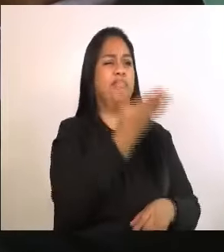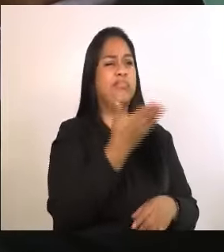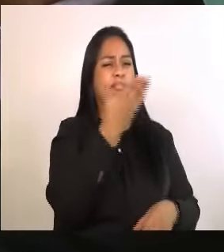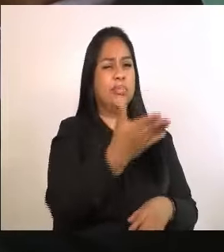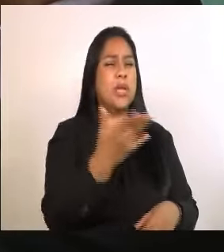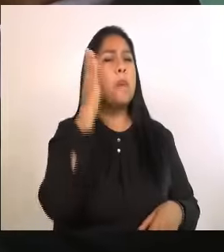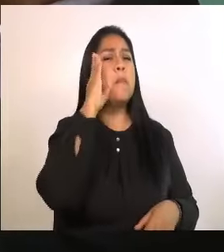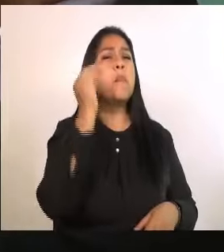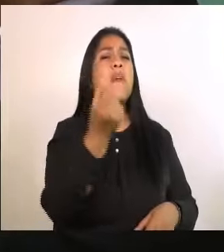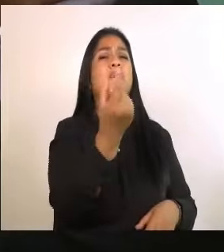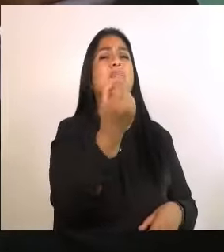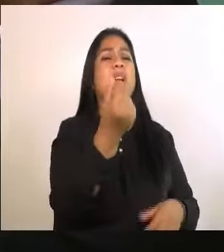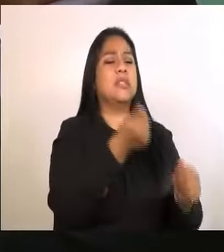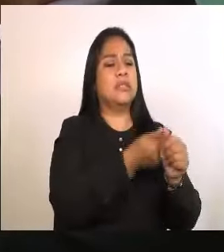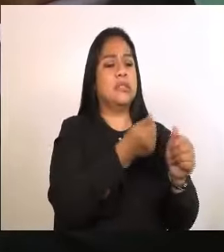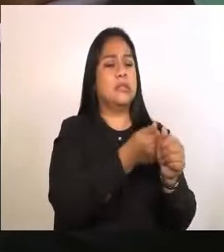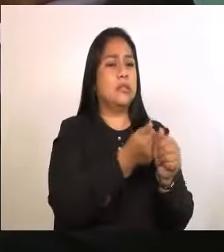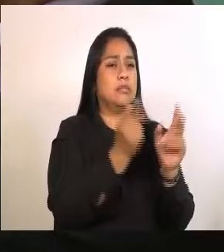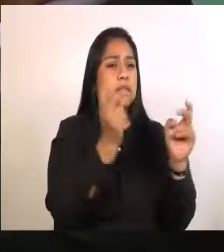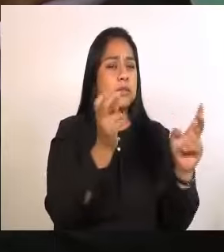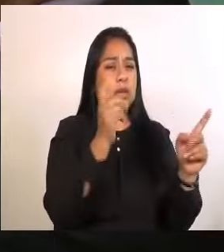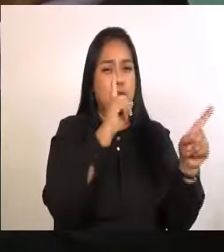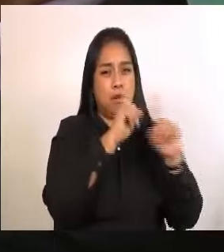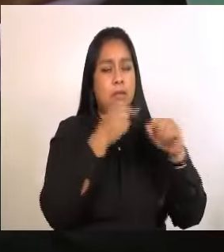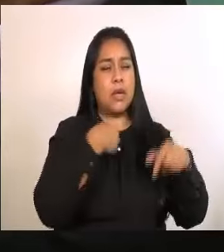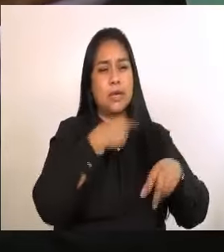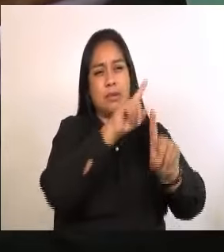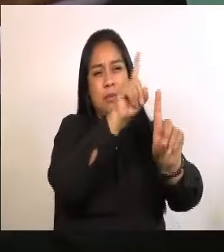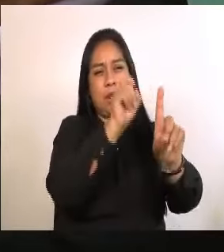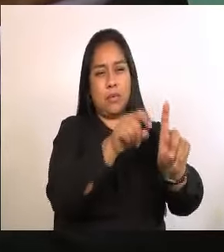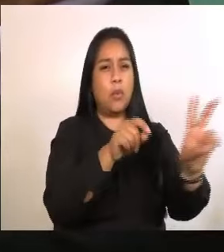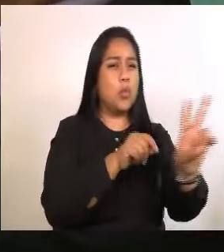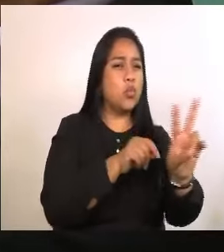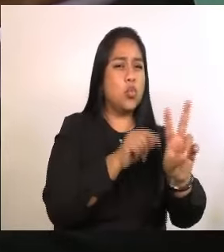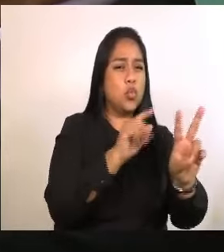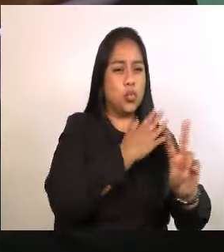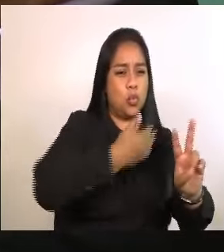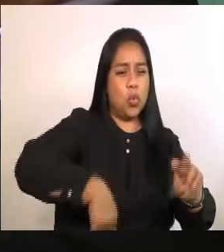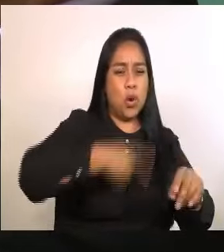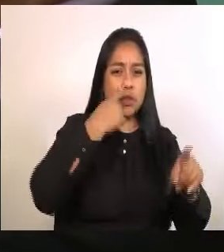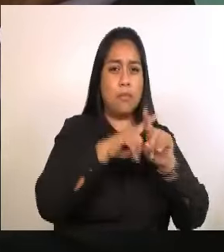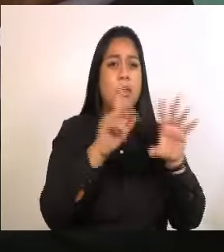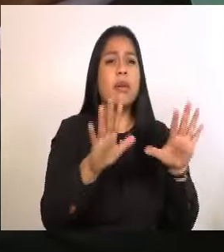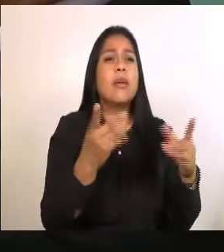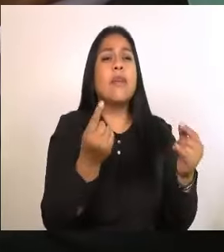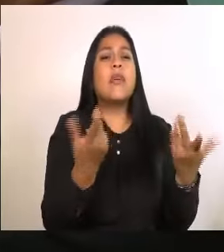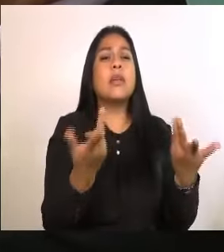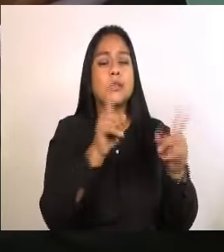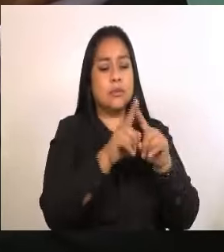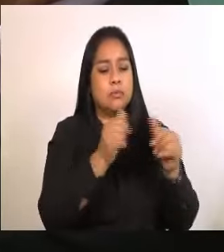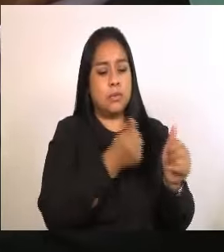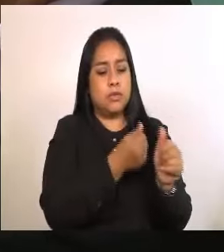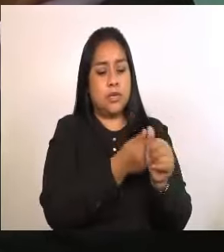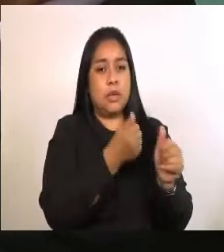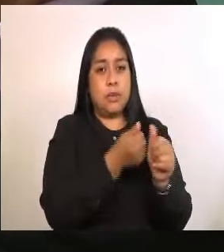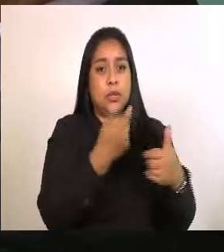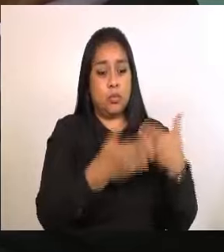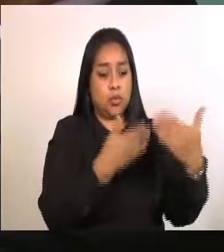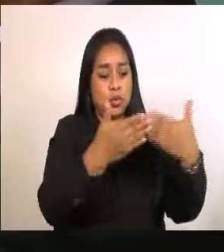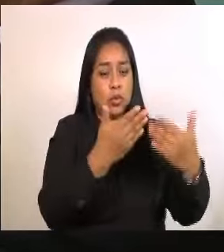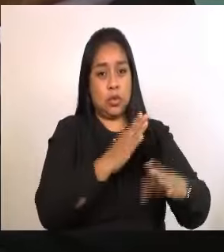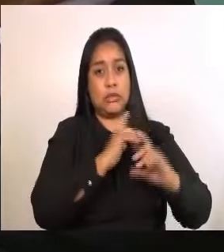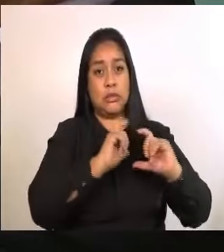de seguimiento a los casos. Y esta pregunta es para ambos gobiernos. ¿Qué planes tienen para dar seguimiento a los procesos de refugio